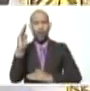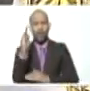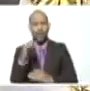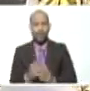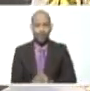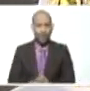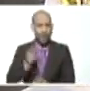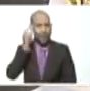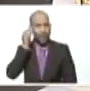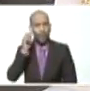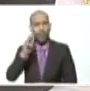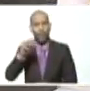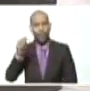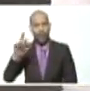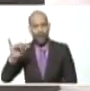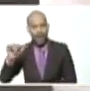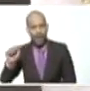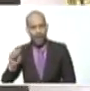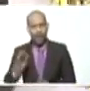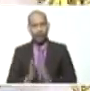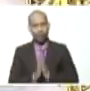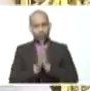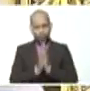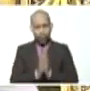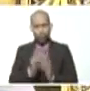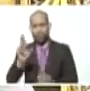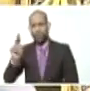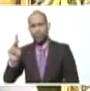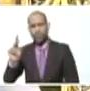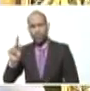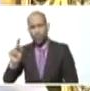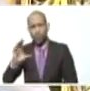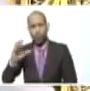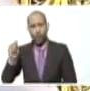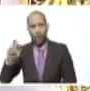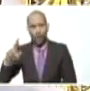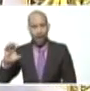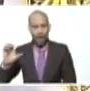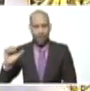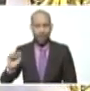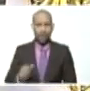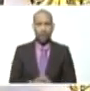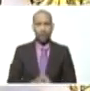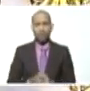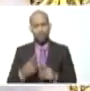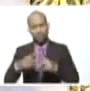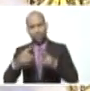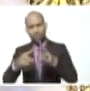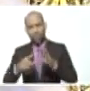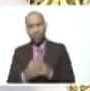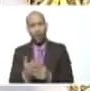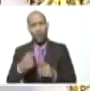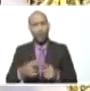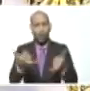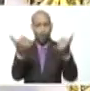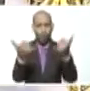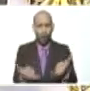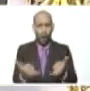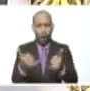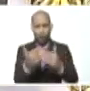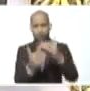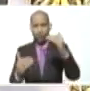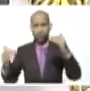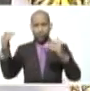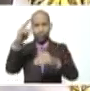José, Candelaria de San José, Carmen Rendiles. Pero a partir de hoy, el